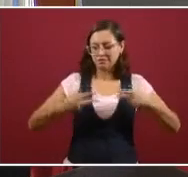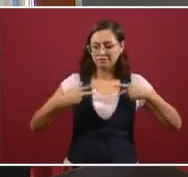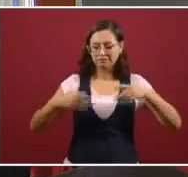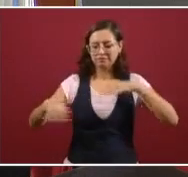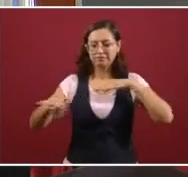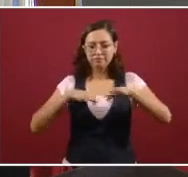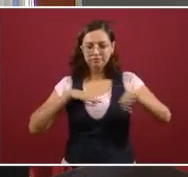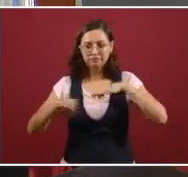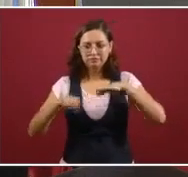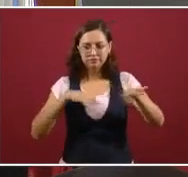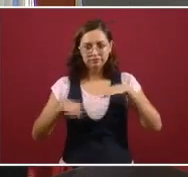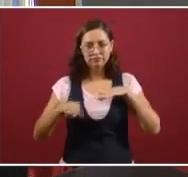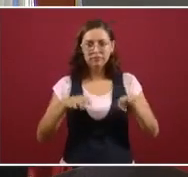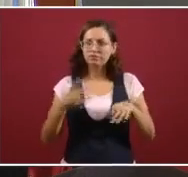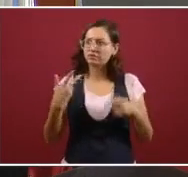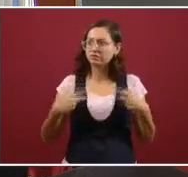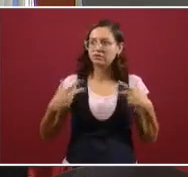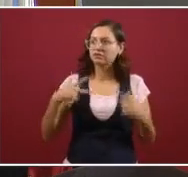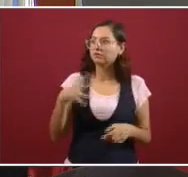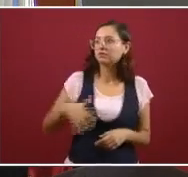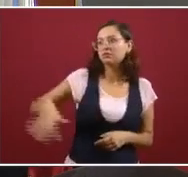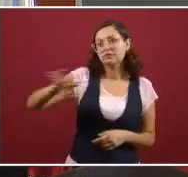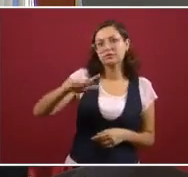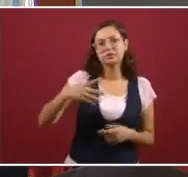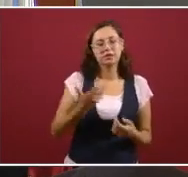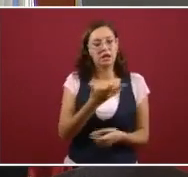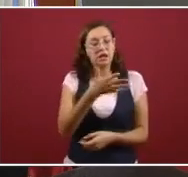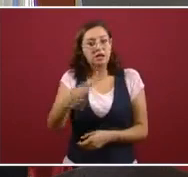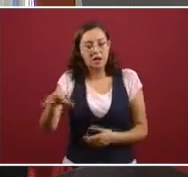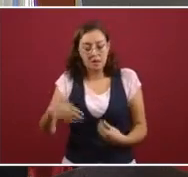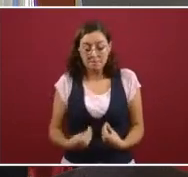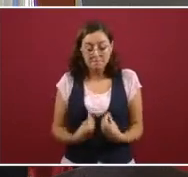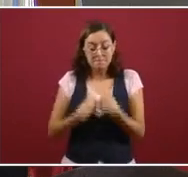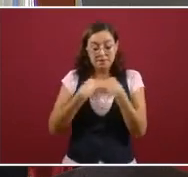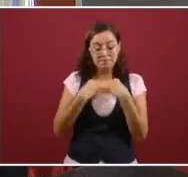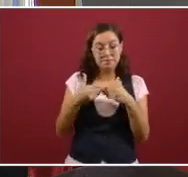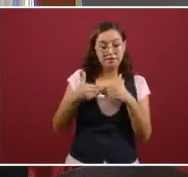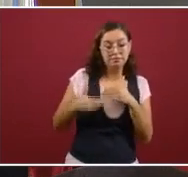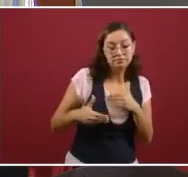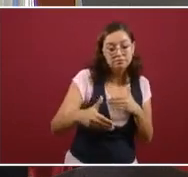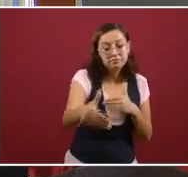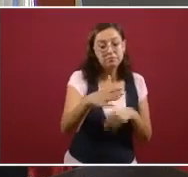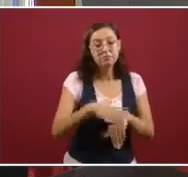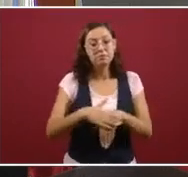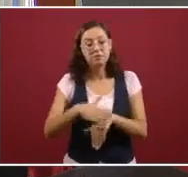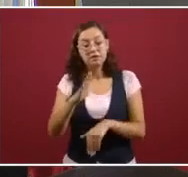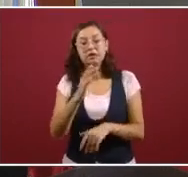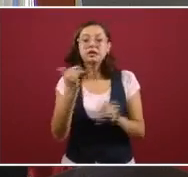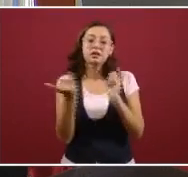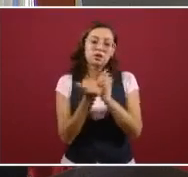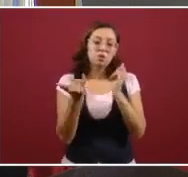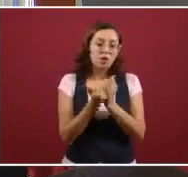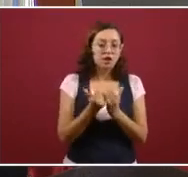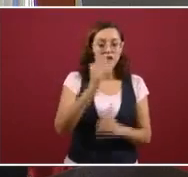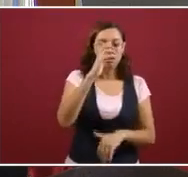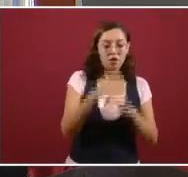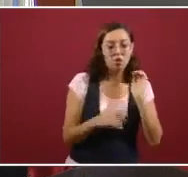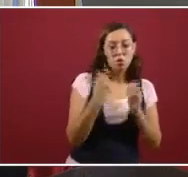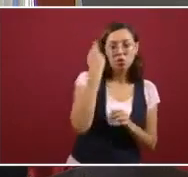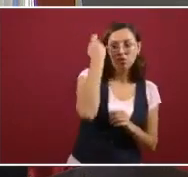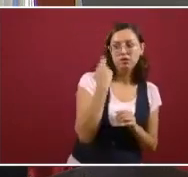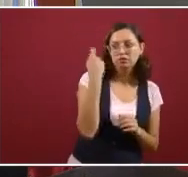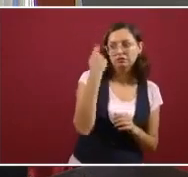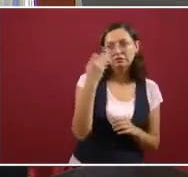estamos, y los mexicanos en general, estamos viviendo más, pero también que el periodo después de que nos retiramos es más largo, y por eso tenemos que